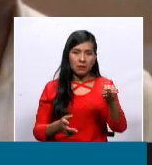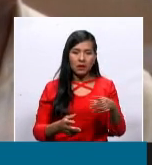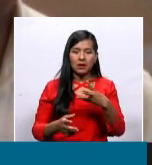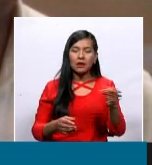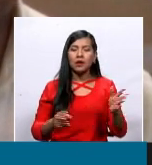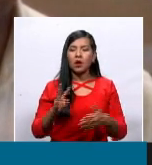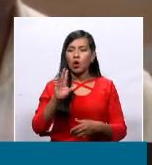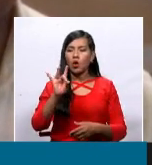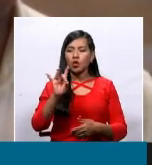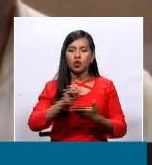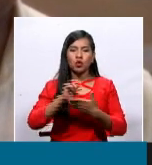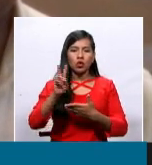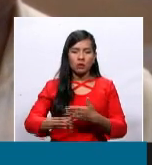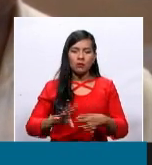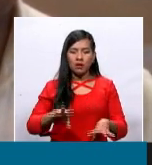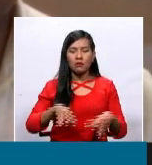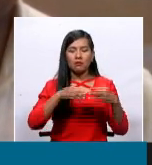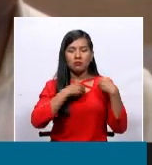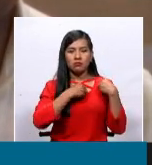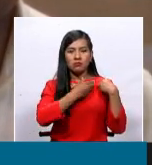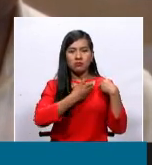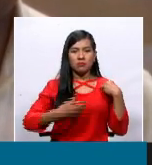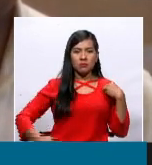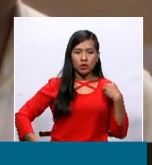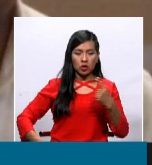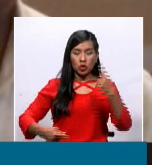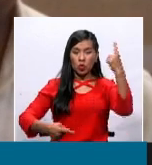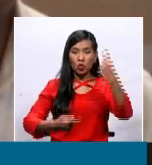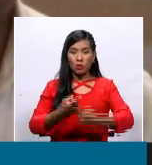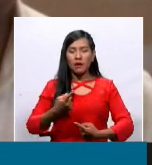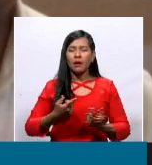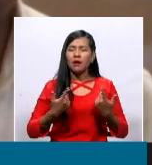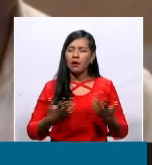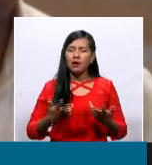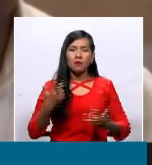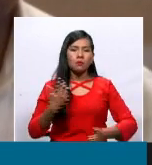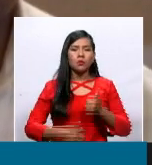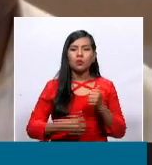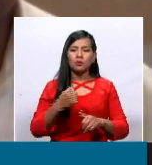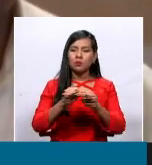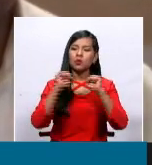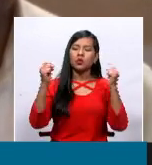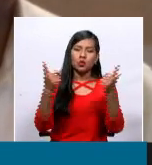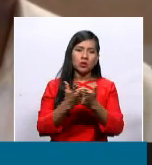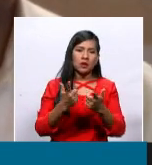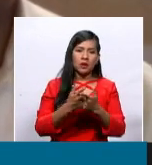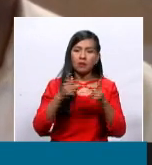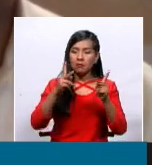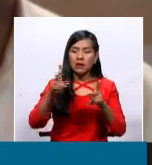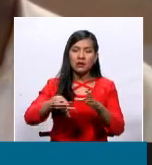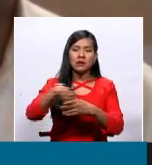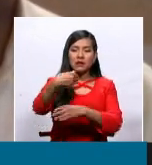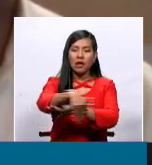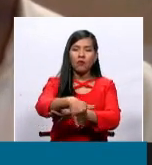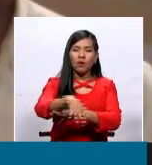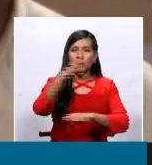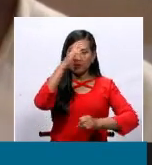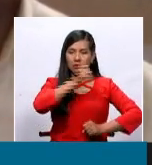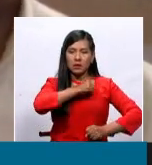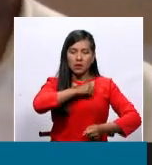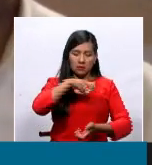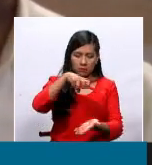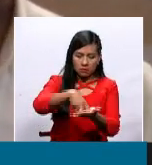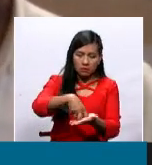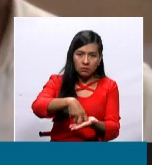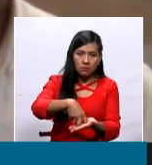asume la presidencia, había tensión social, tensión política. Gente arrodillada afuera de los cuarteles, tocando